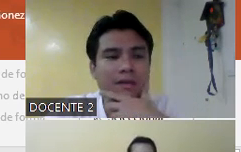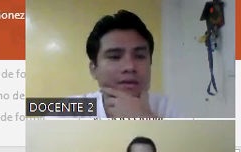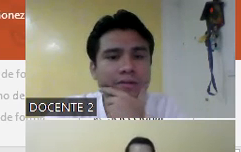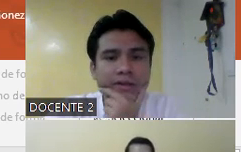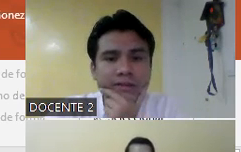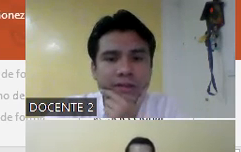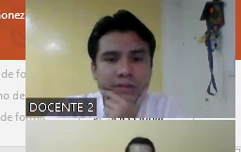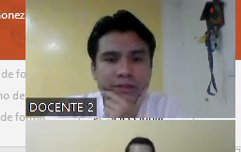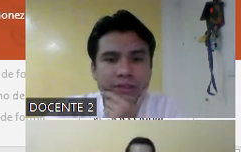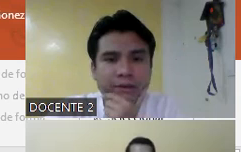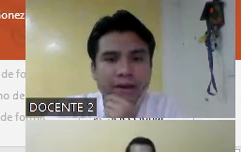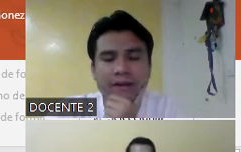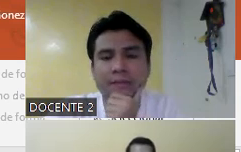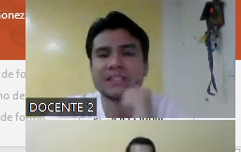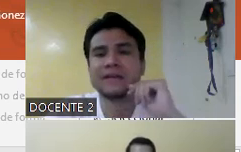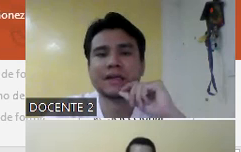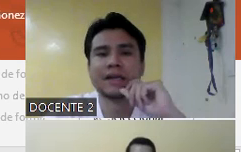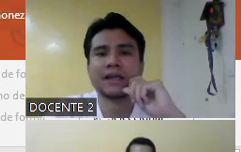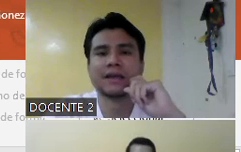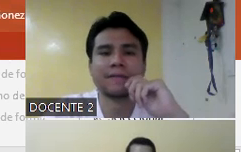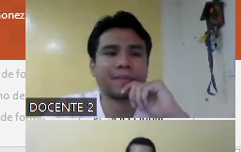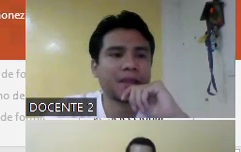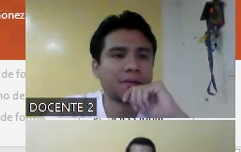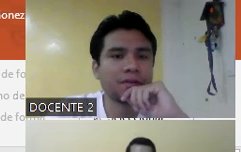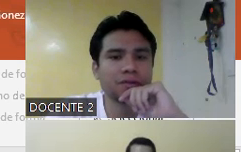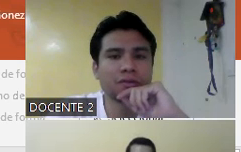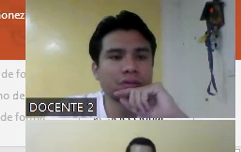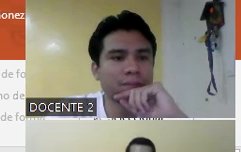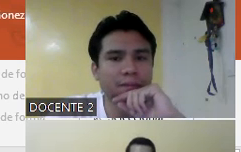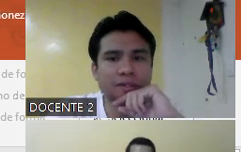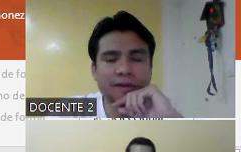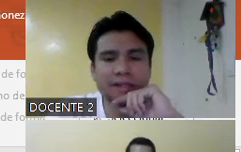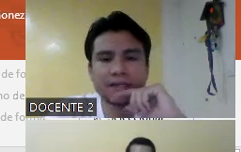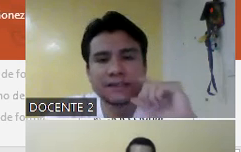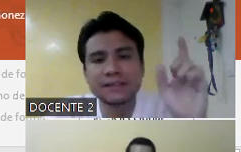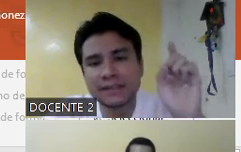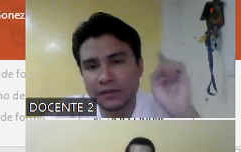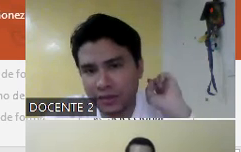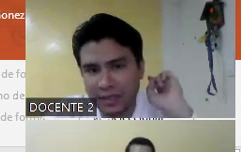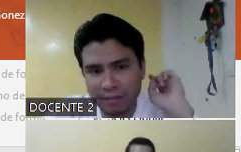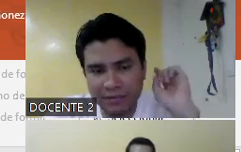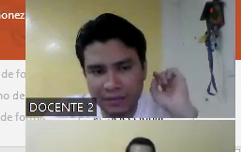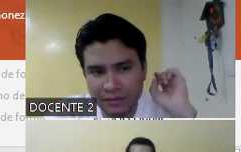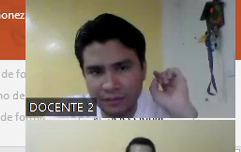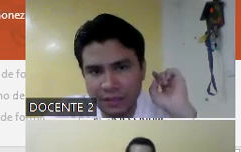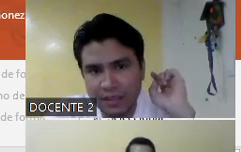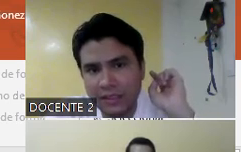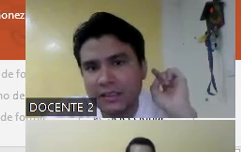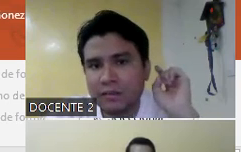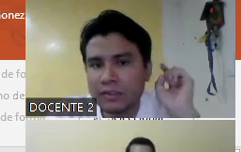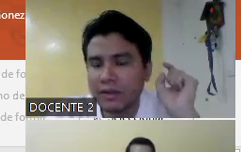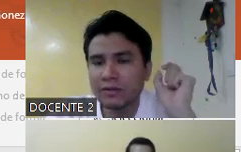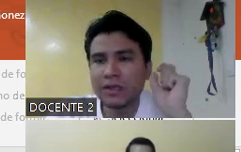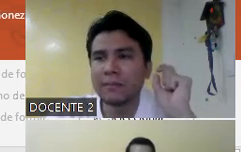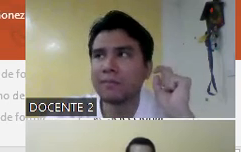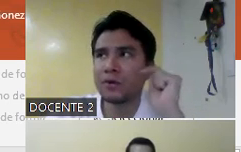De aquí quiero hablar desde una dispositiva específica, que era la de aquí. Ya, cuando nosotros vamos a hablar de la sensación y de la percepción,